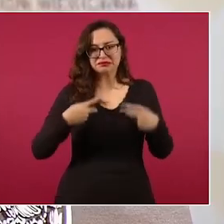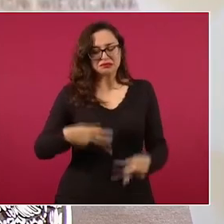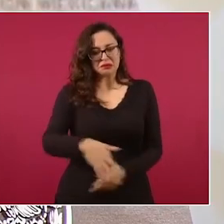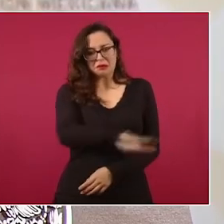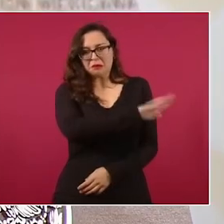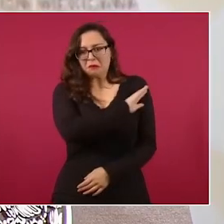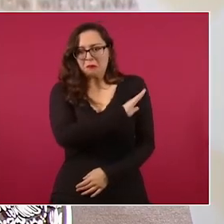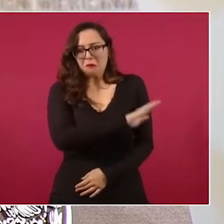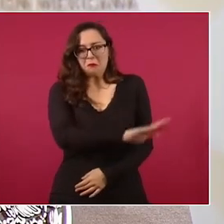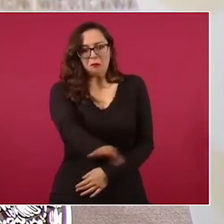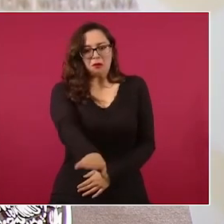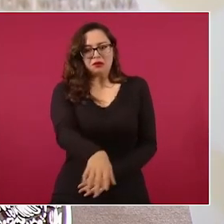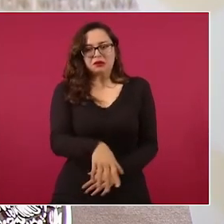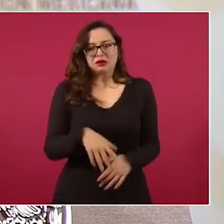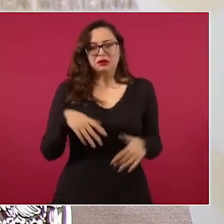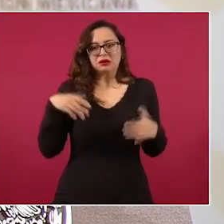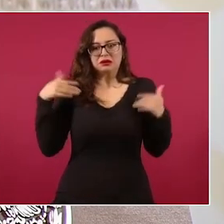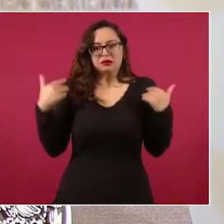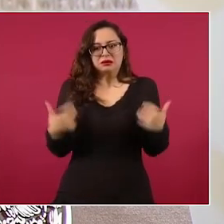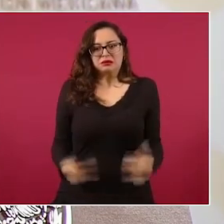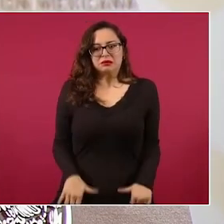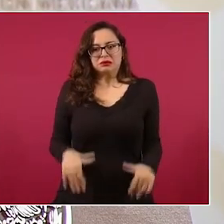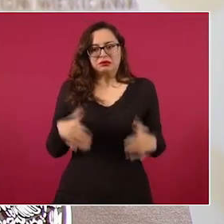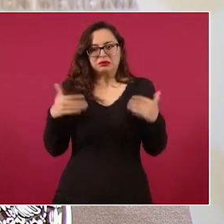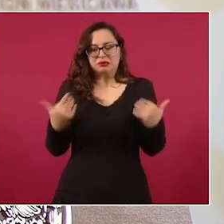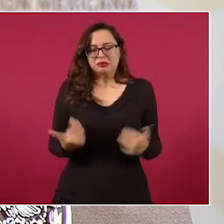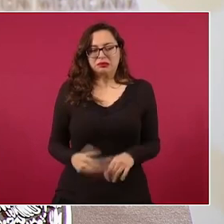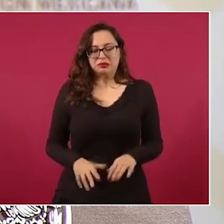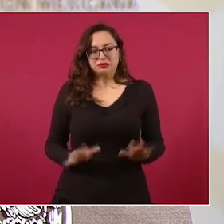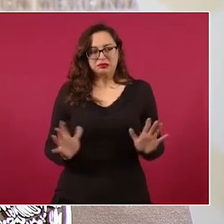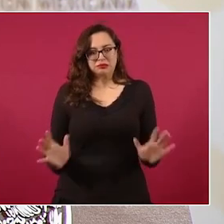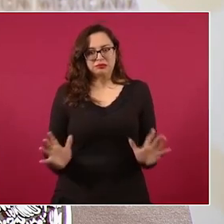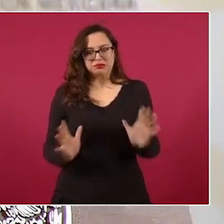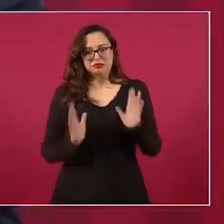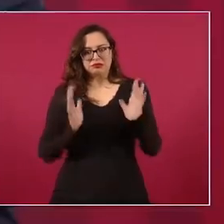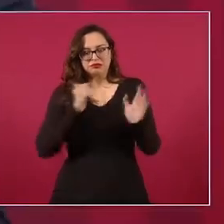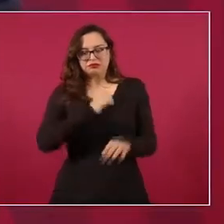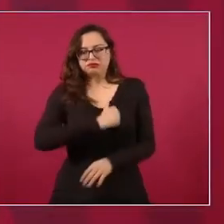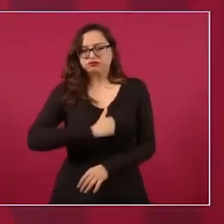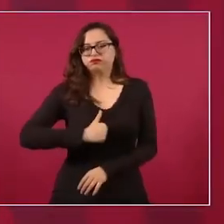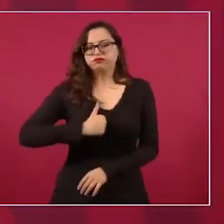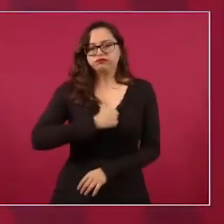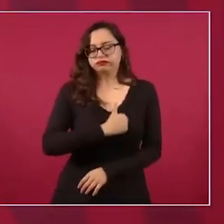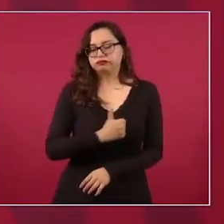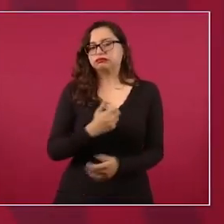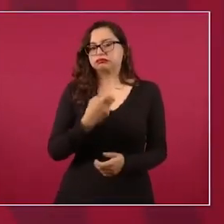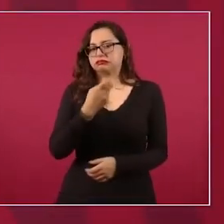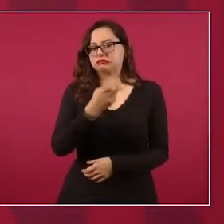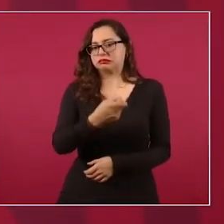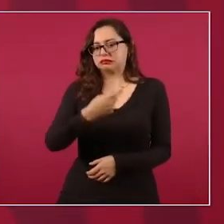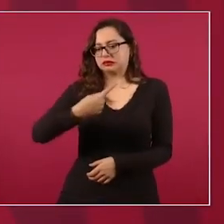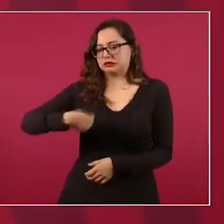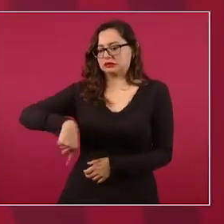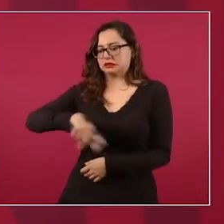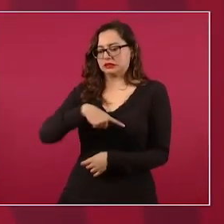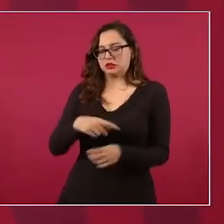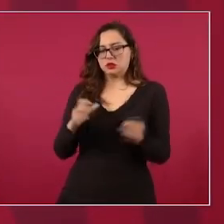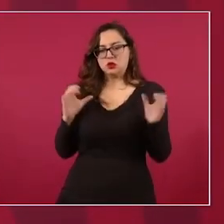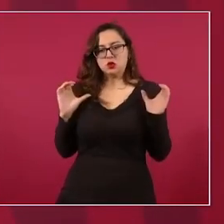y tenemos que cuidar. Yo recordaba que cuando